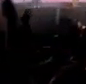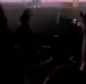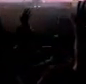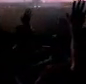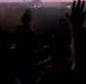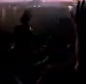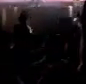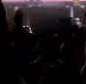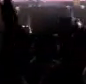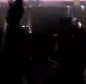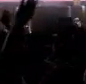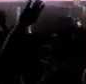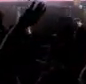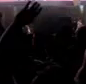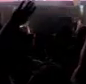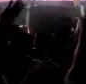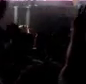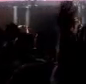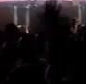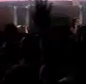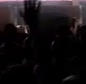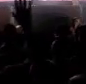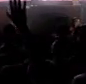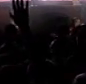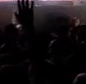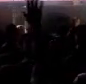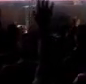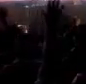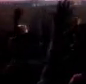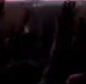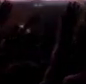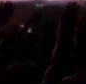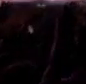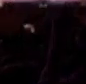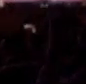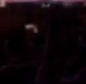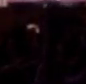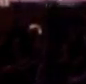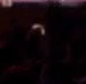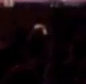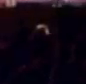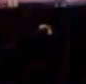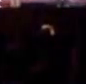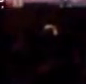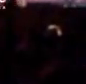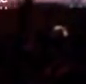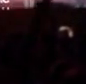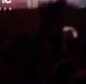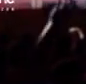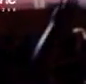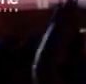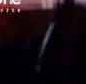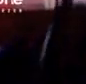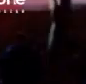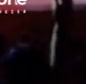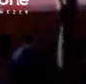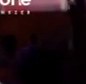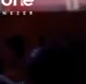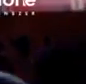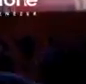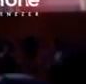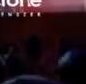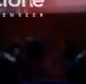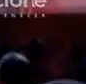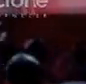primera producción musical de jóvenes de Ministerio